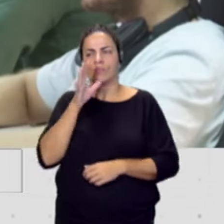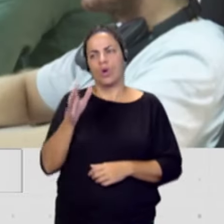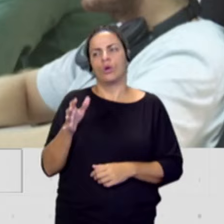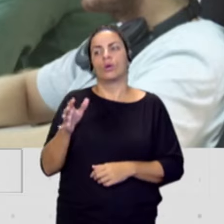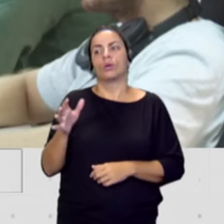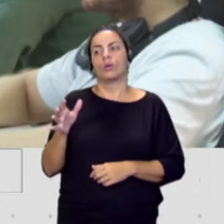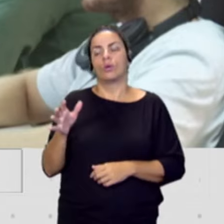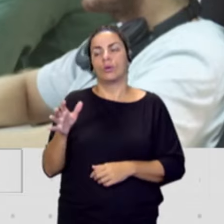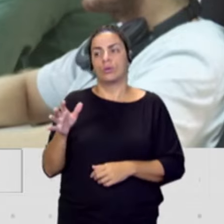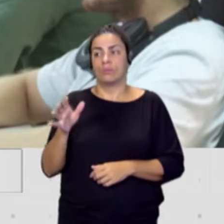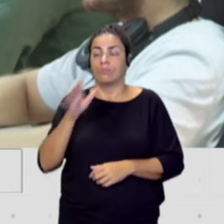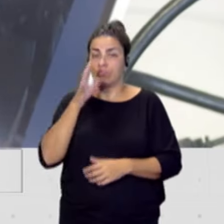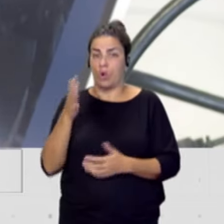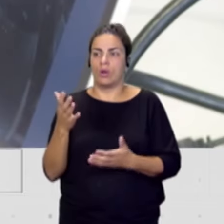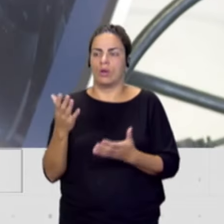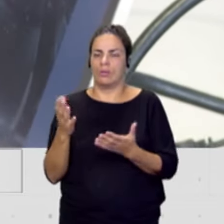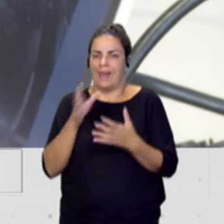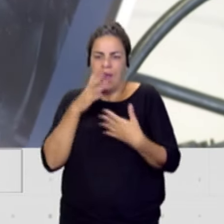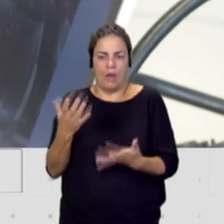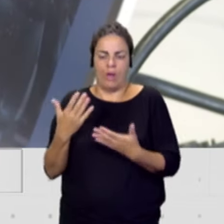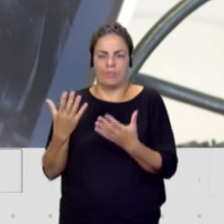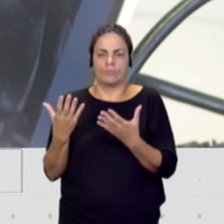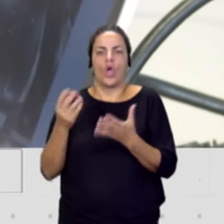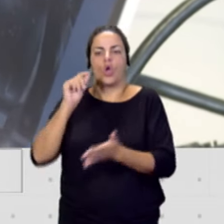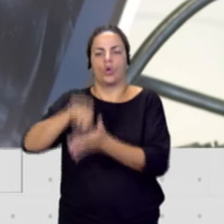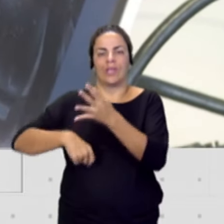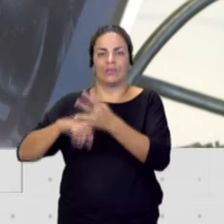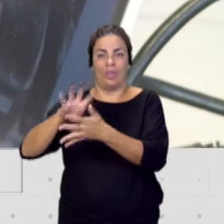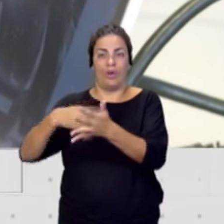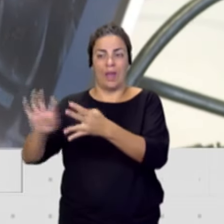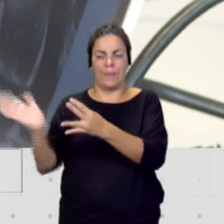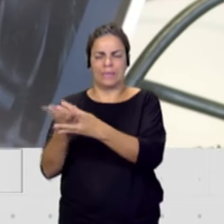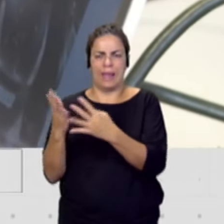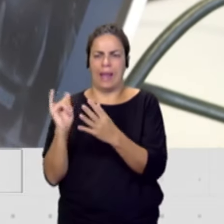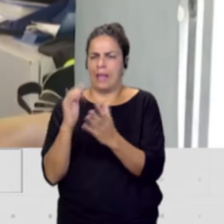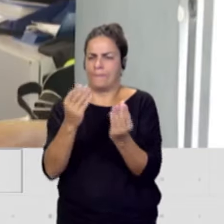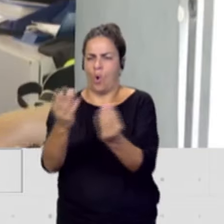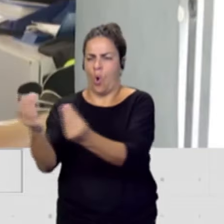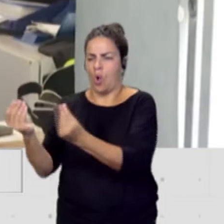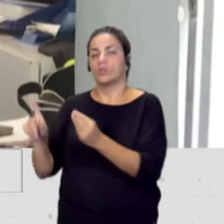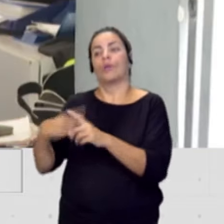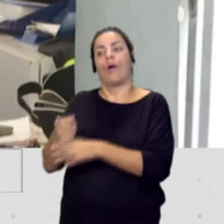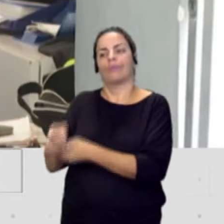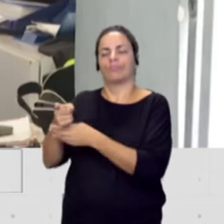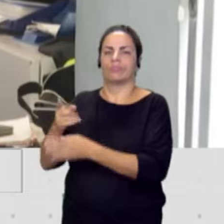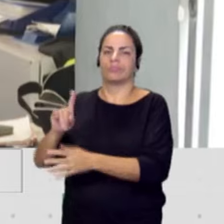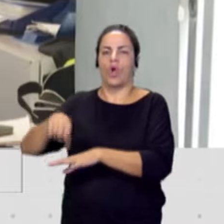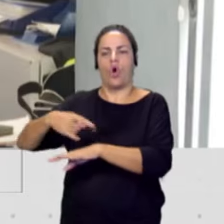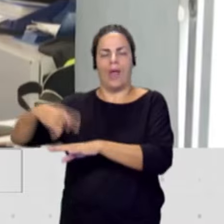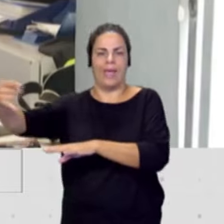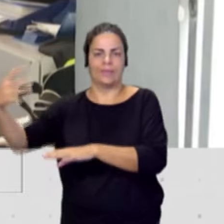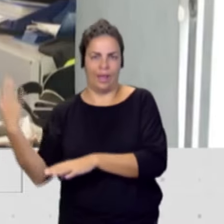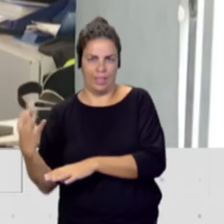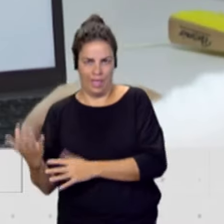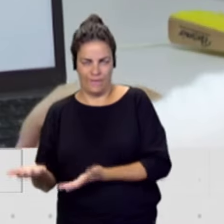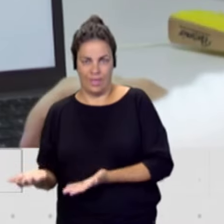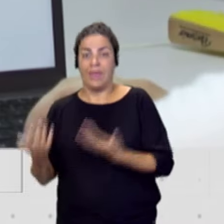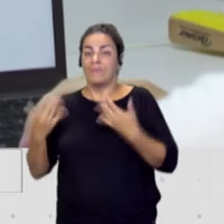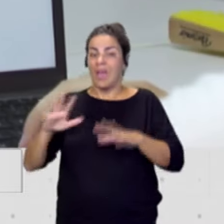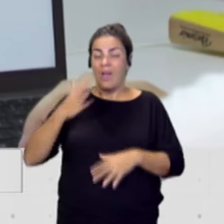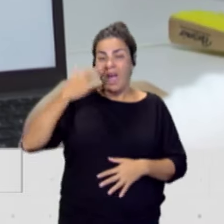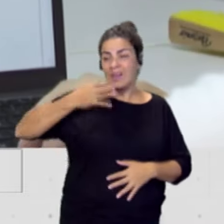Hay muchos contratos parciales y luego se requiere que hagan horas extraordinarias. Pero en realidad el